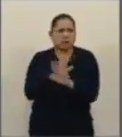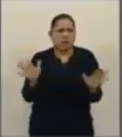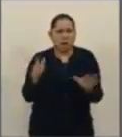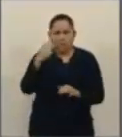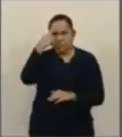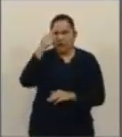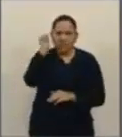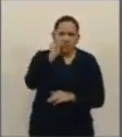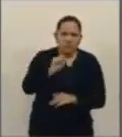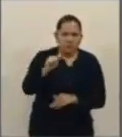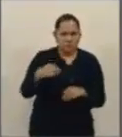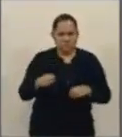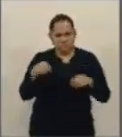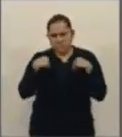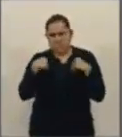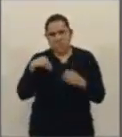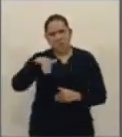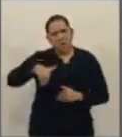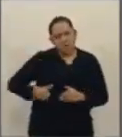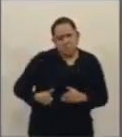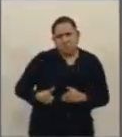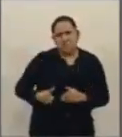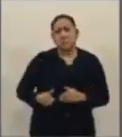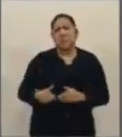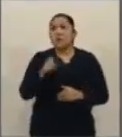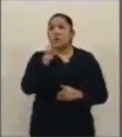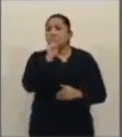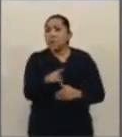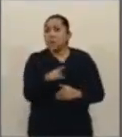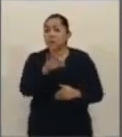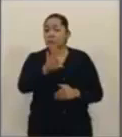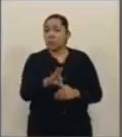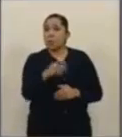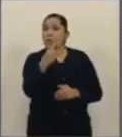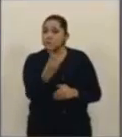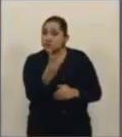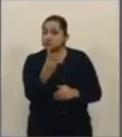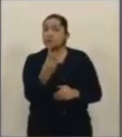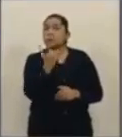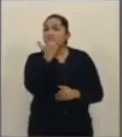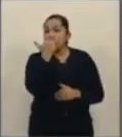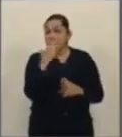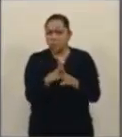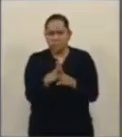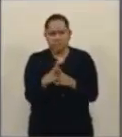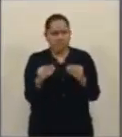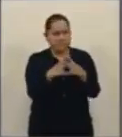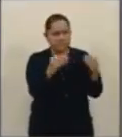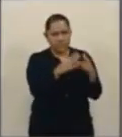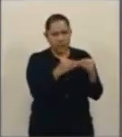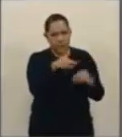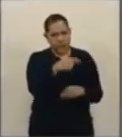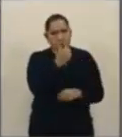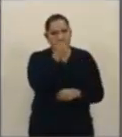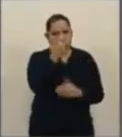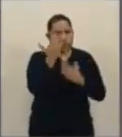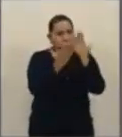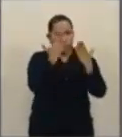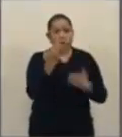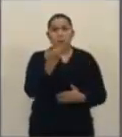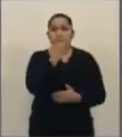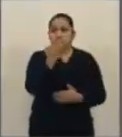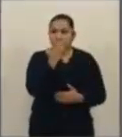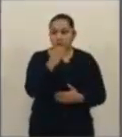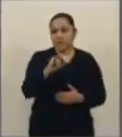vida, y la desaparición de 43 estudiantes de la Escuela Normal Rural